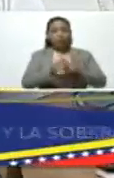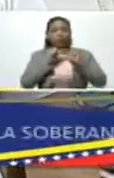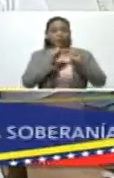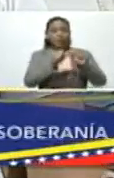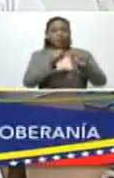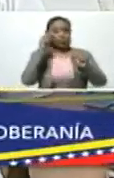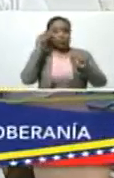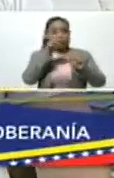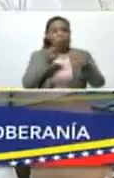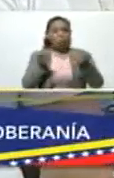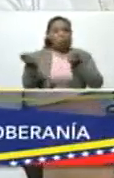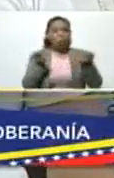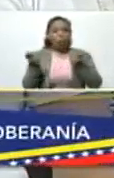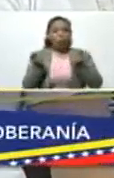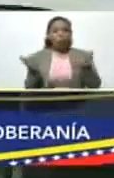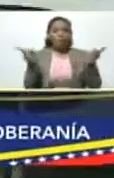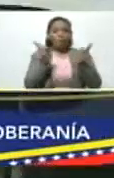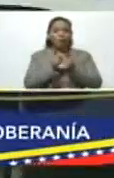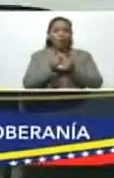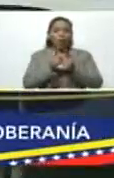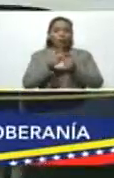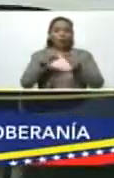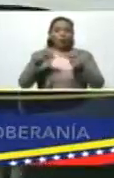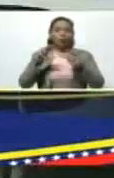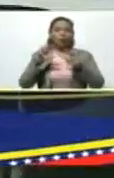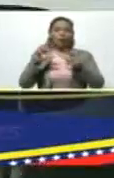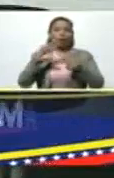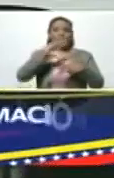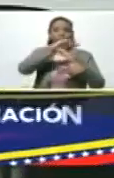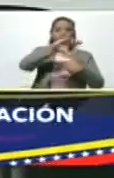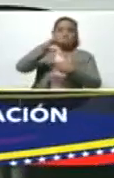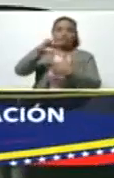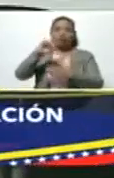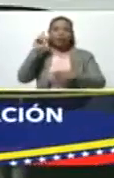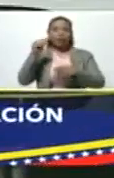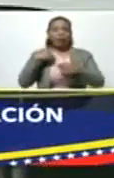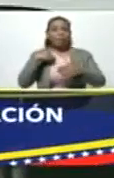de control para micro y nanosatélites. Este proyecto